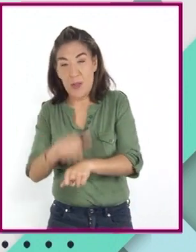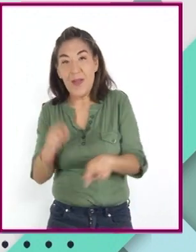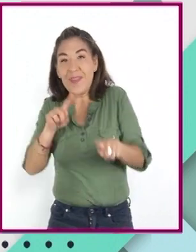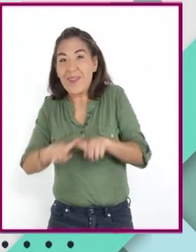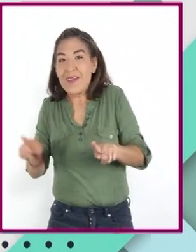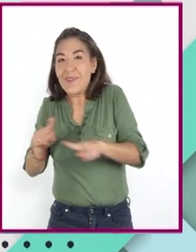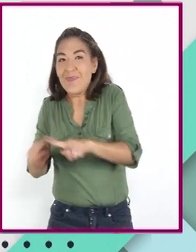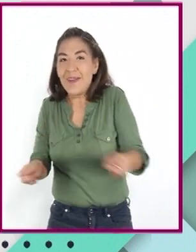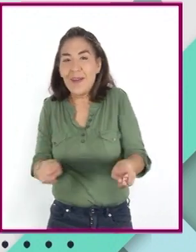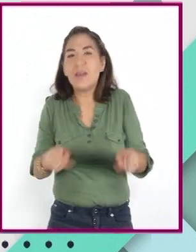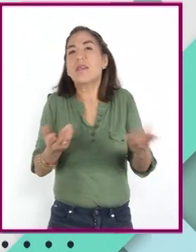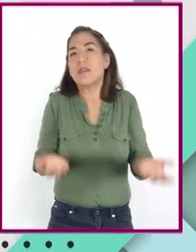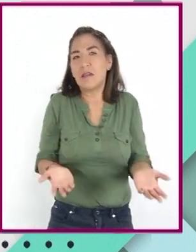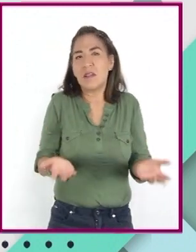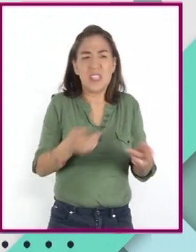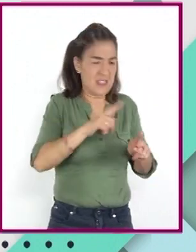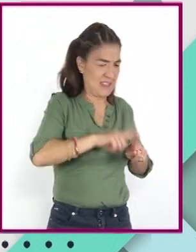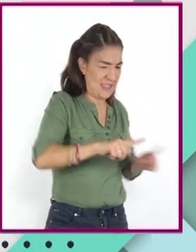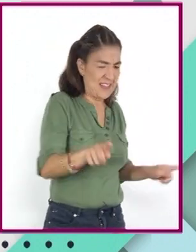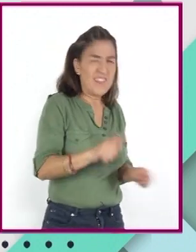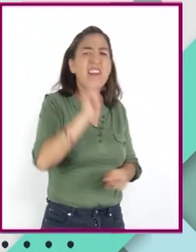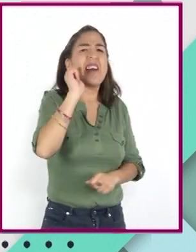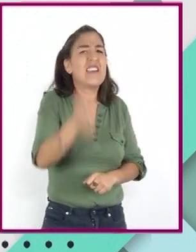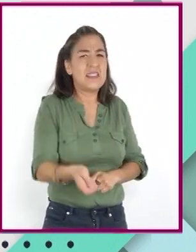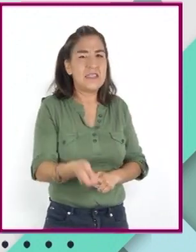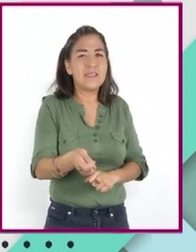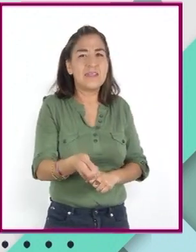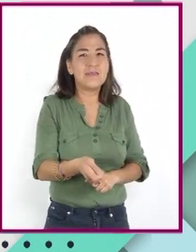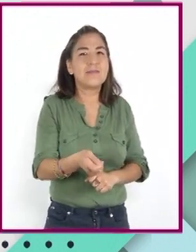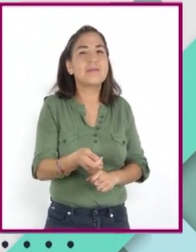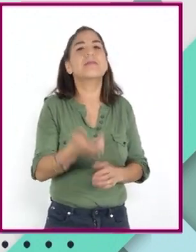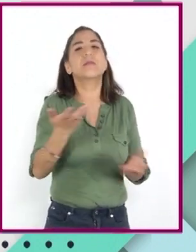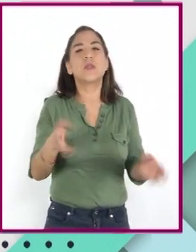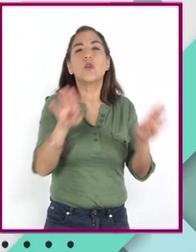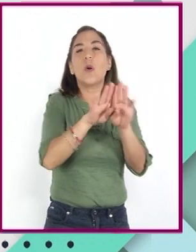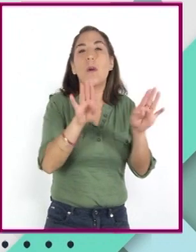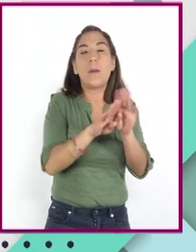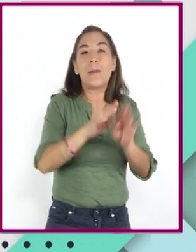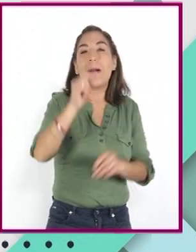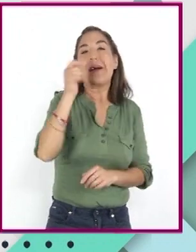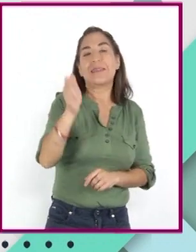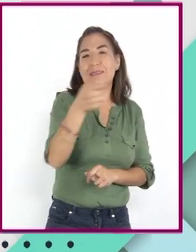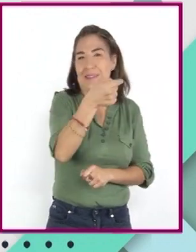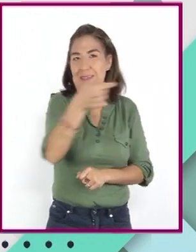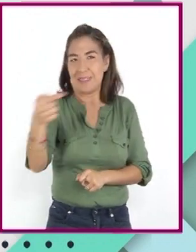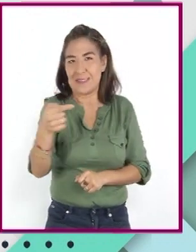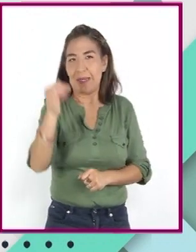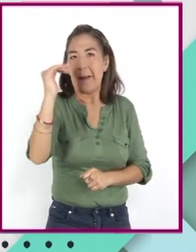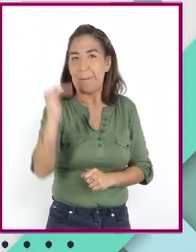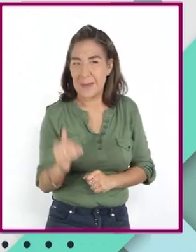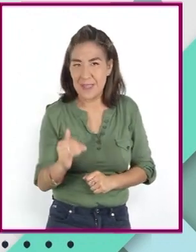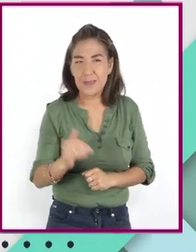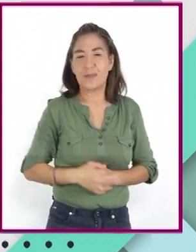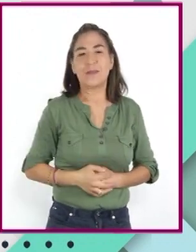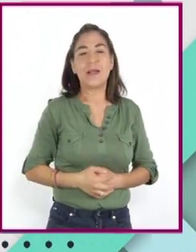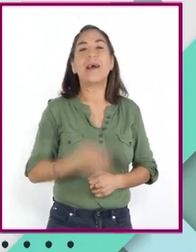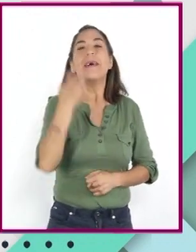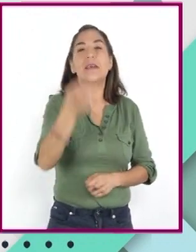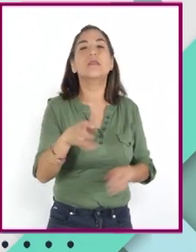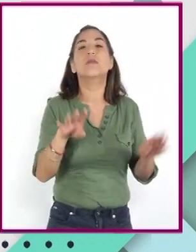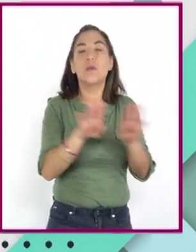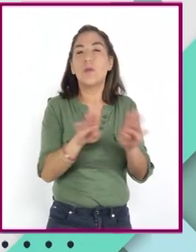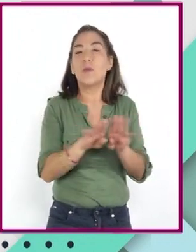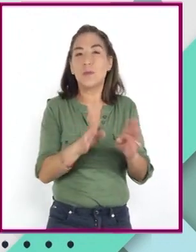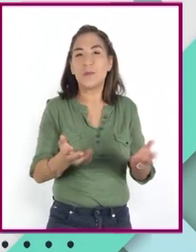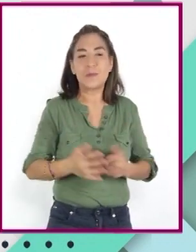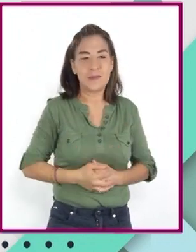diferentes? Diferencia indica que se trata de una sustracción. Así que la expresión algebraica se escribe